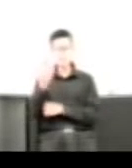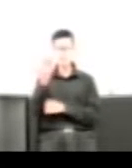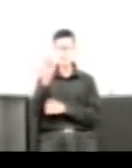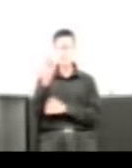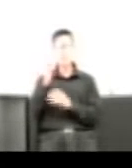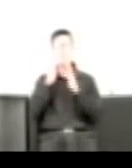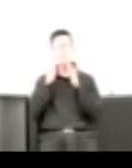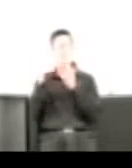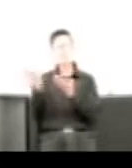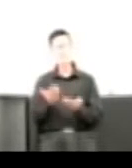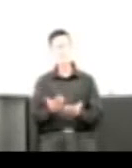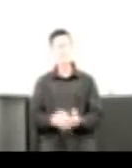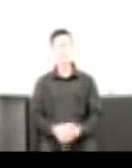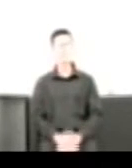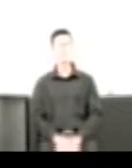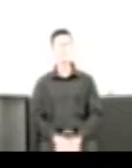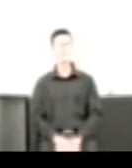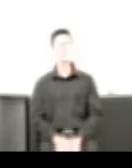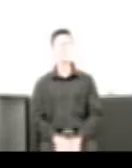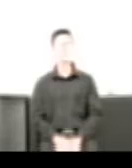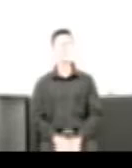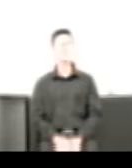de bienvenida.